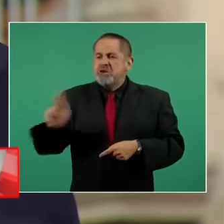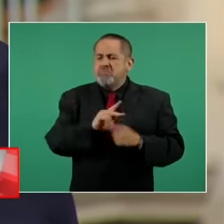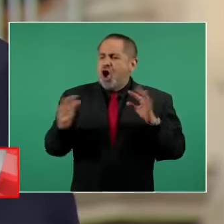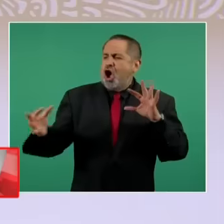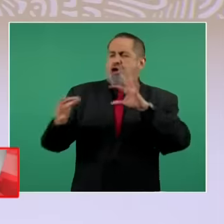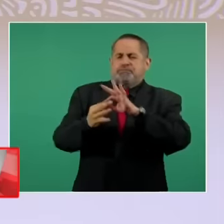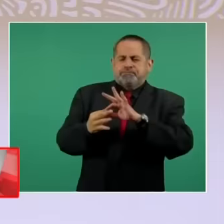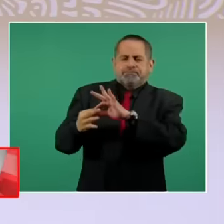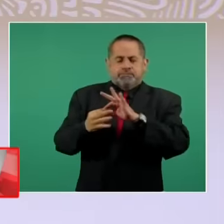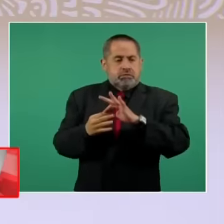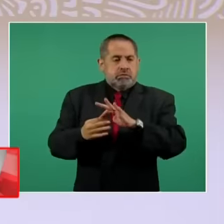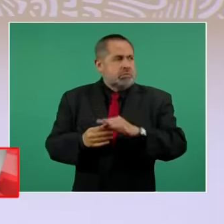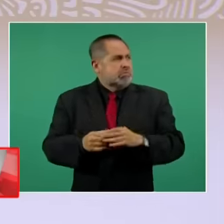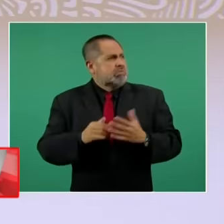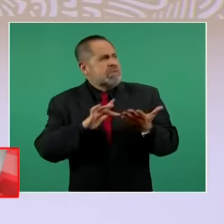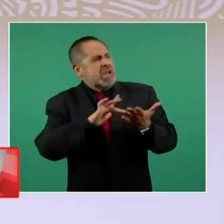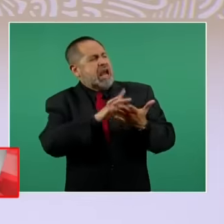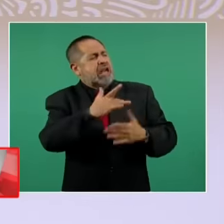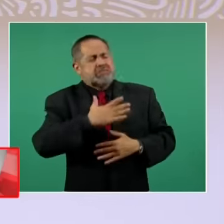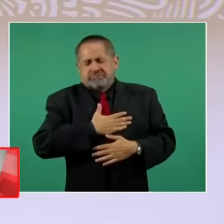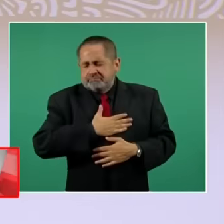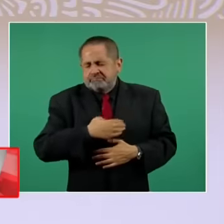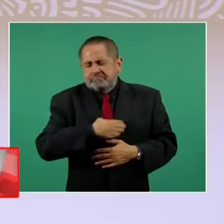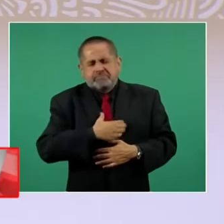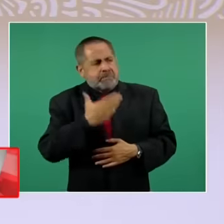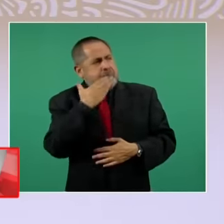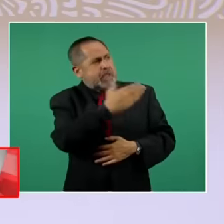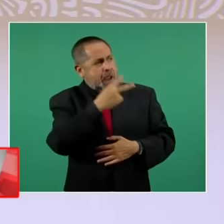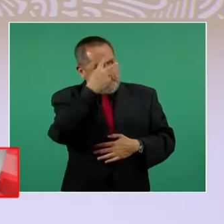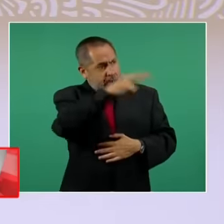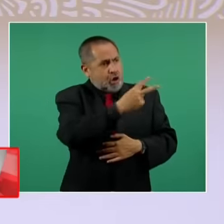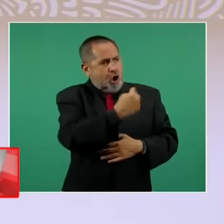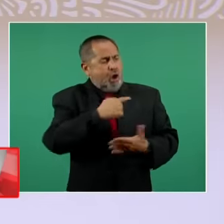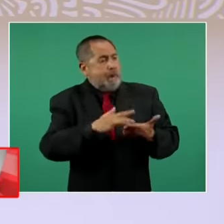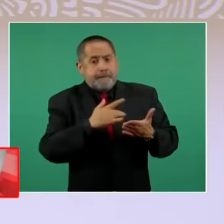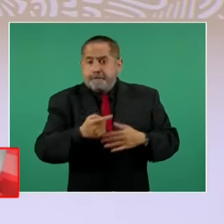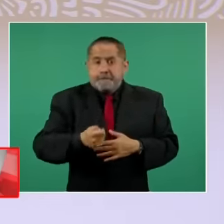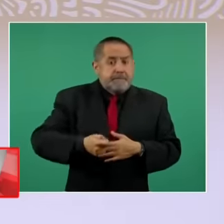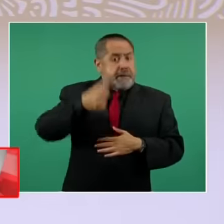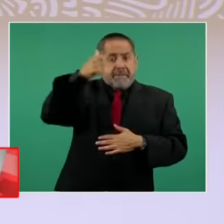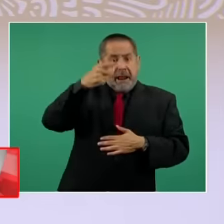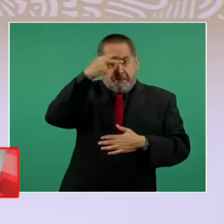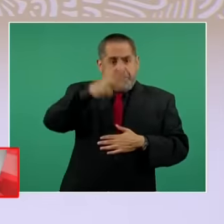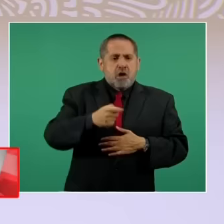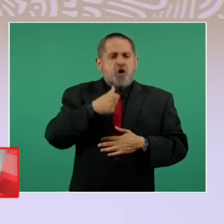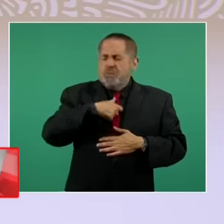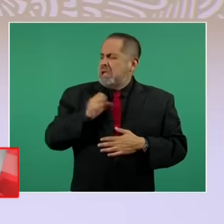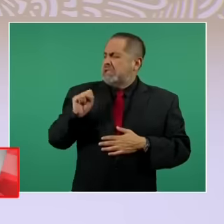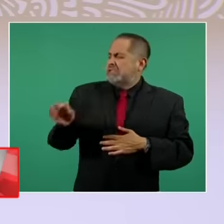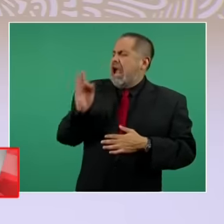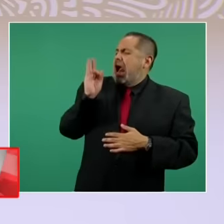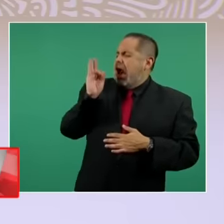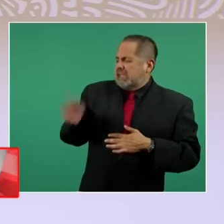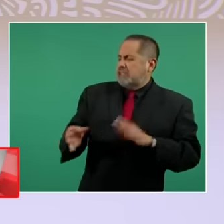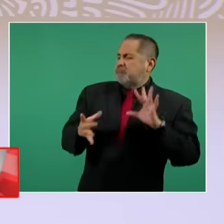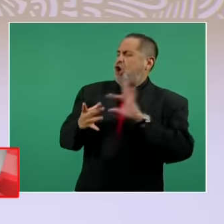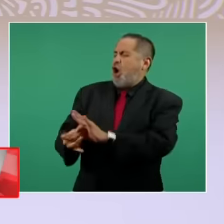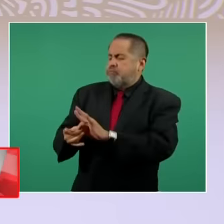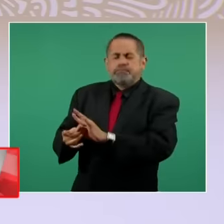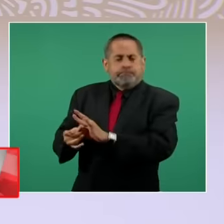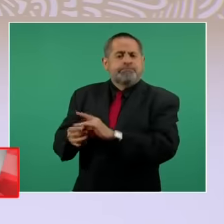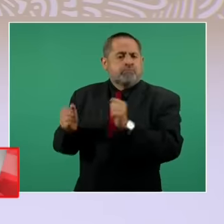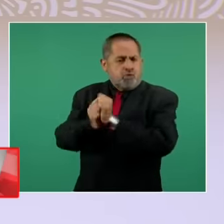cito: altamente satisfactorio que México haya sido la primera nación de América que hubiese manifestado así